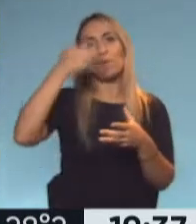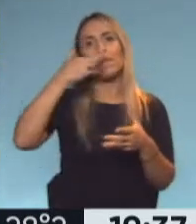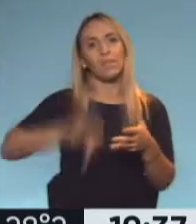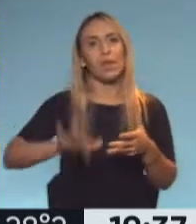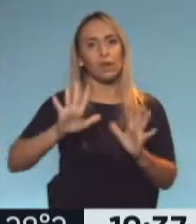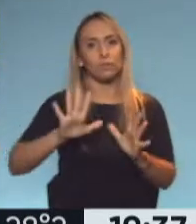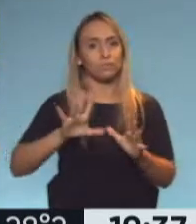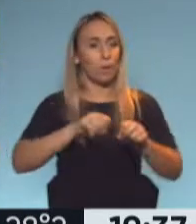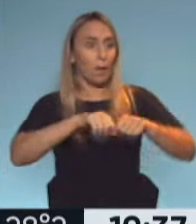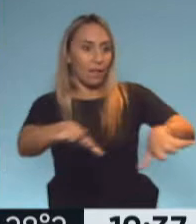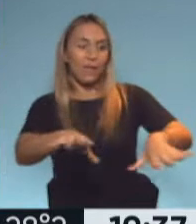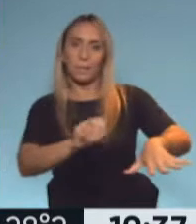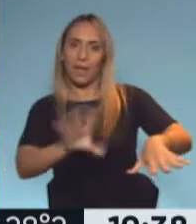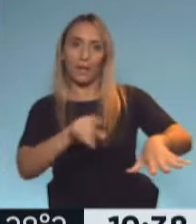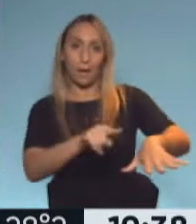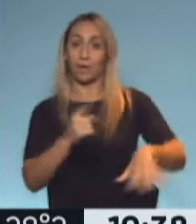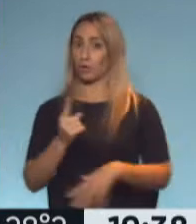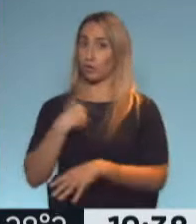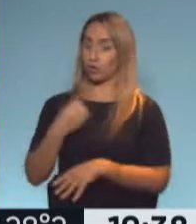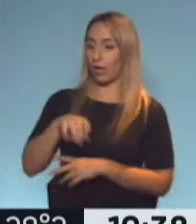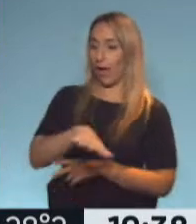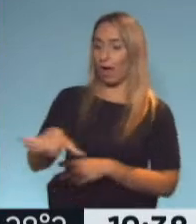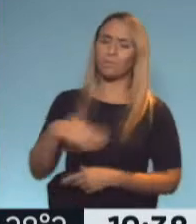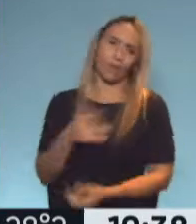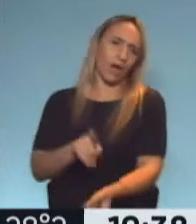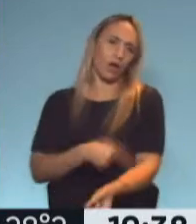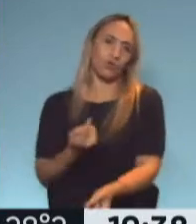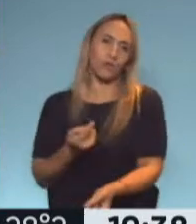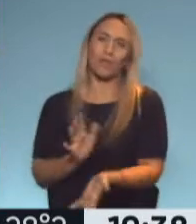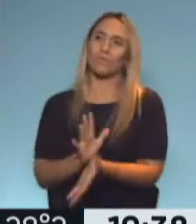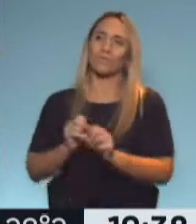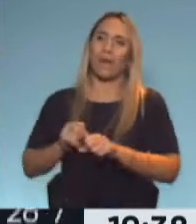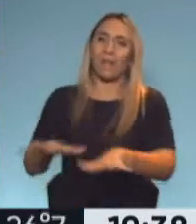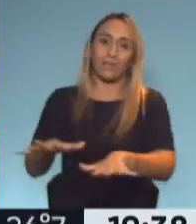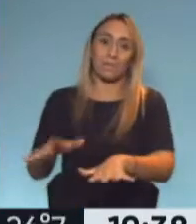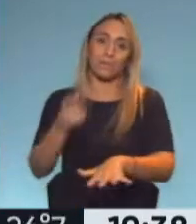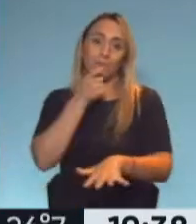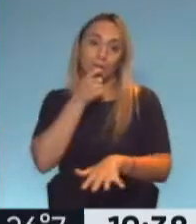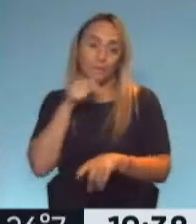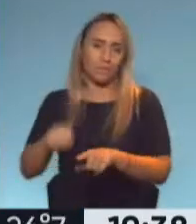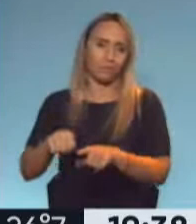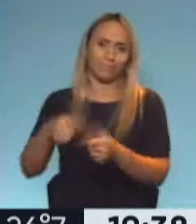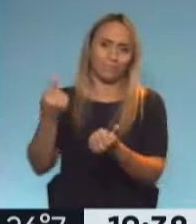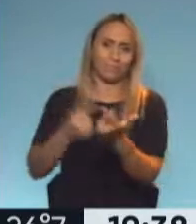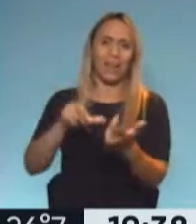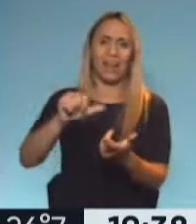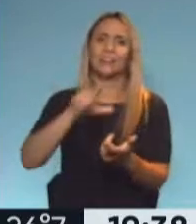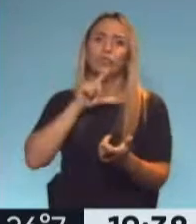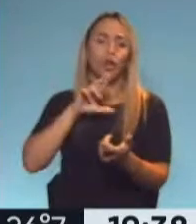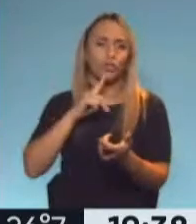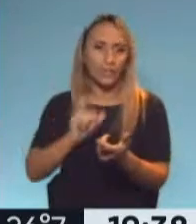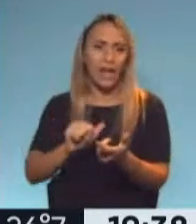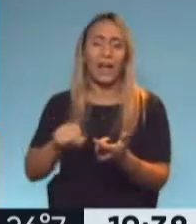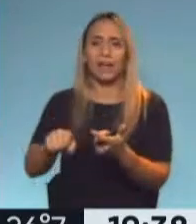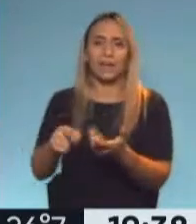pandemia. Nosotros en el sector agropecuario estamos acostumbrados a lo que son pandemias, caso de la aftosa, por ejemplo, con lo cual